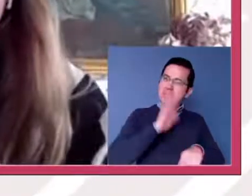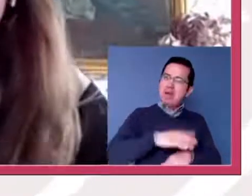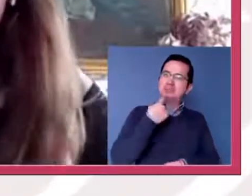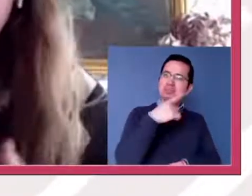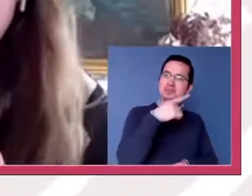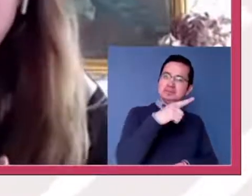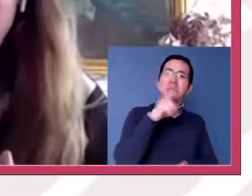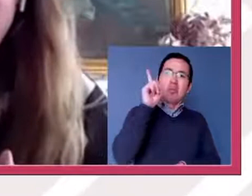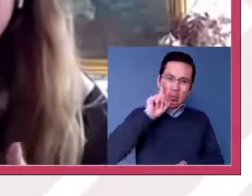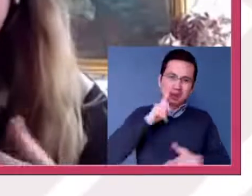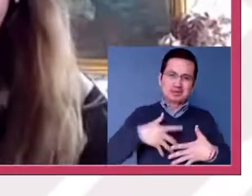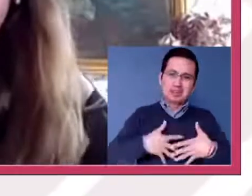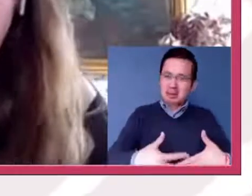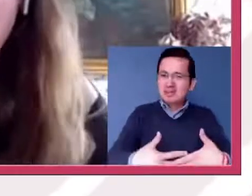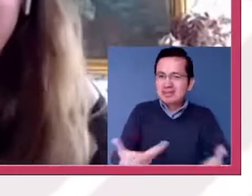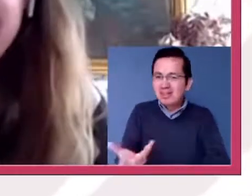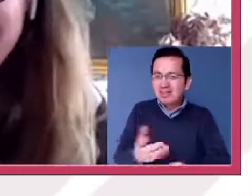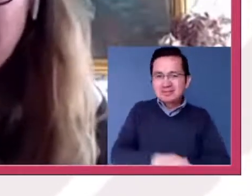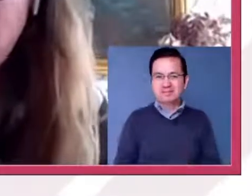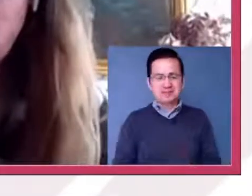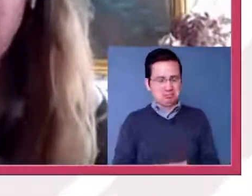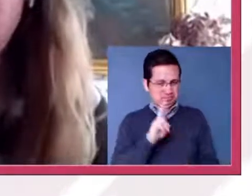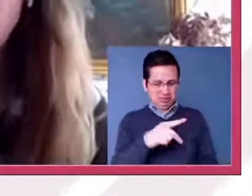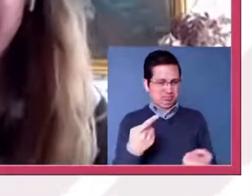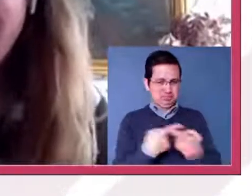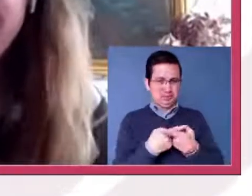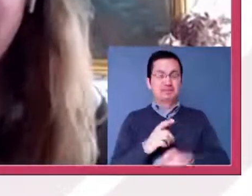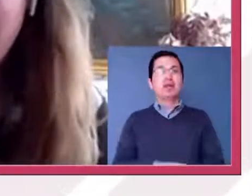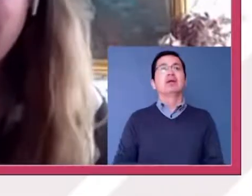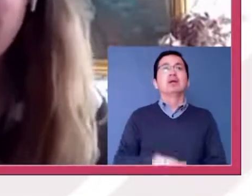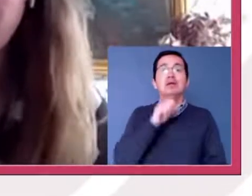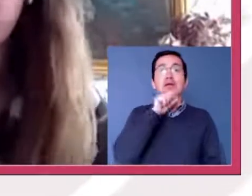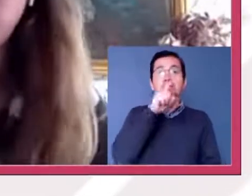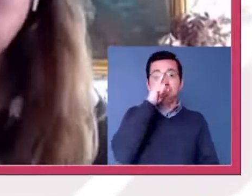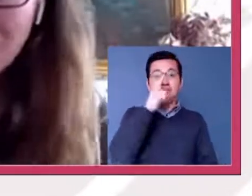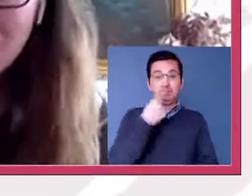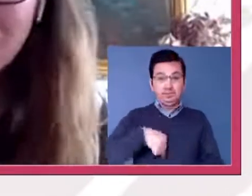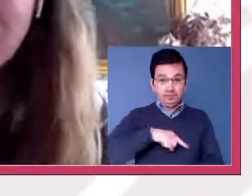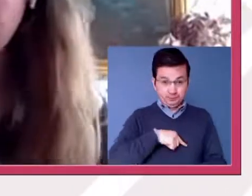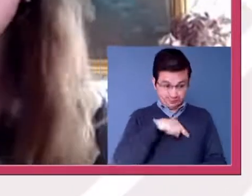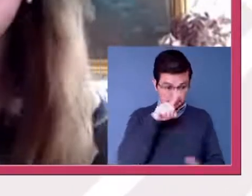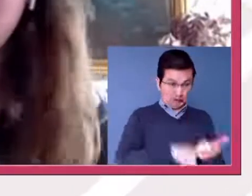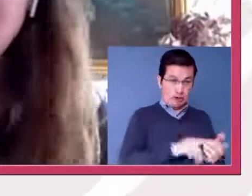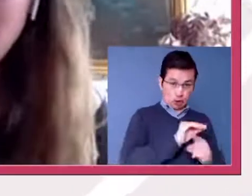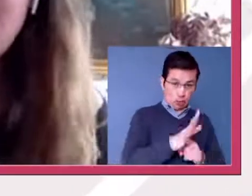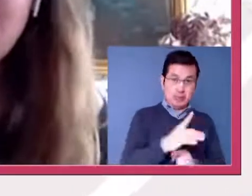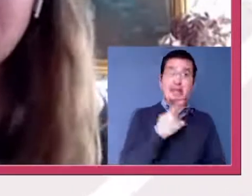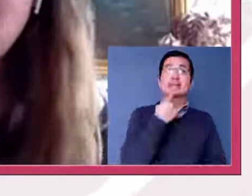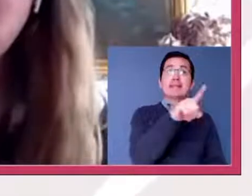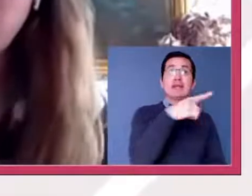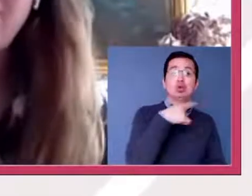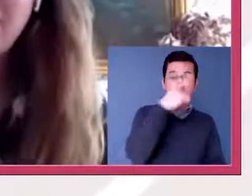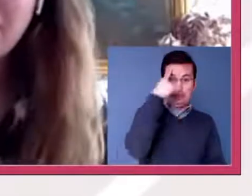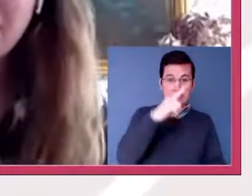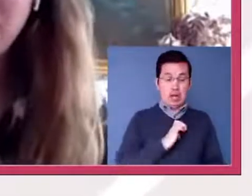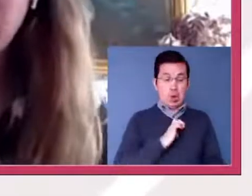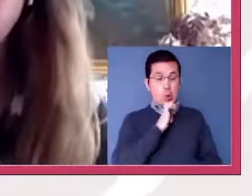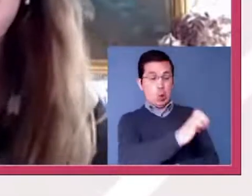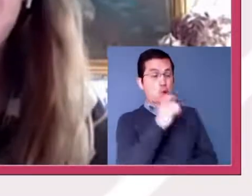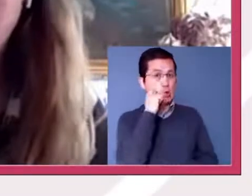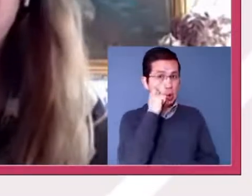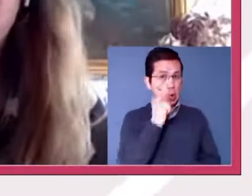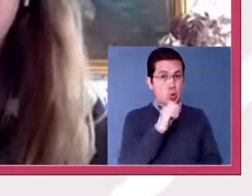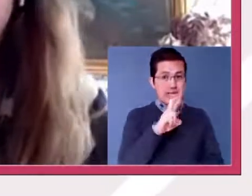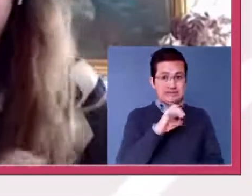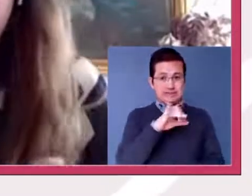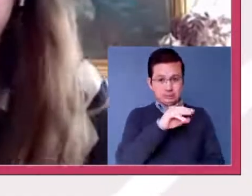lado, denuncias por racismo, digamos, directamente de personas indígenas o de personas que han sido discriminadas por